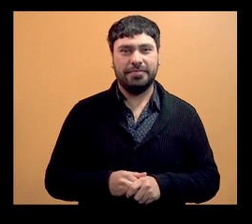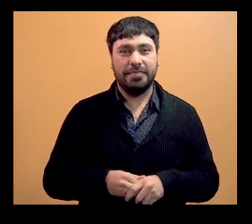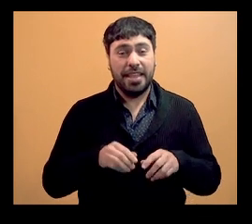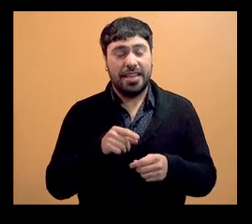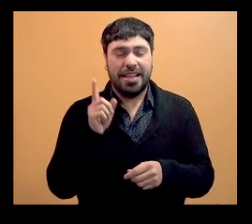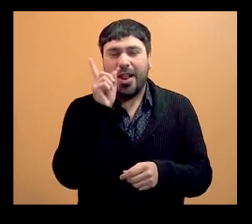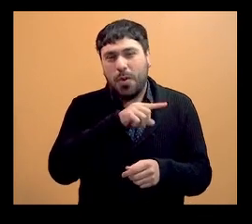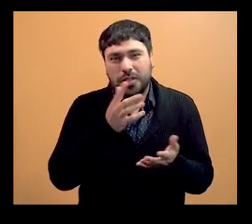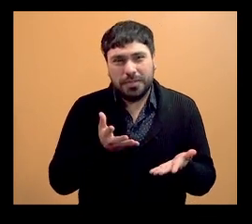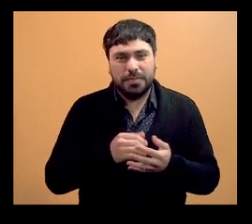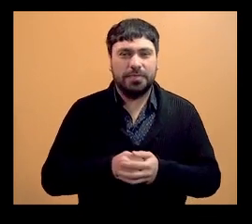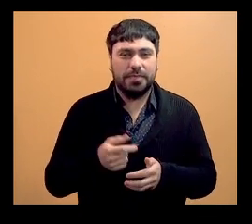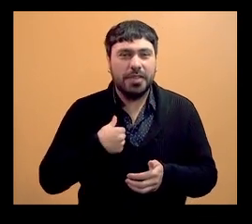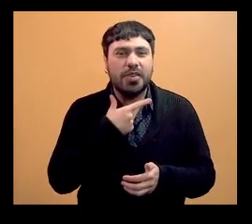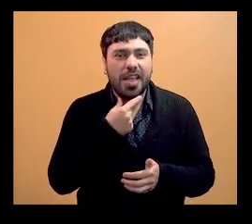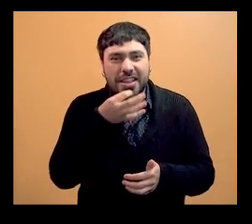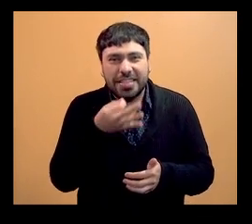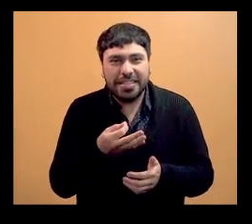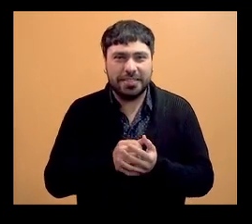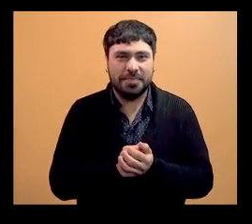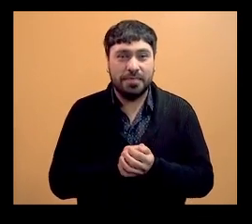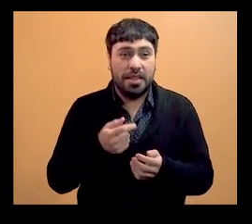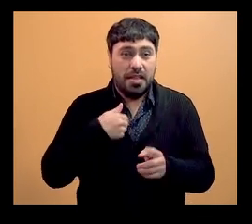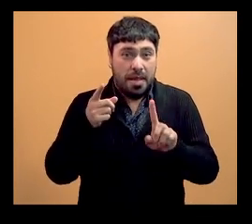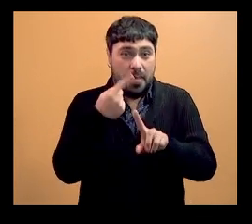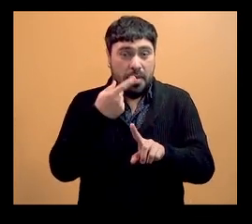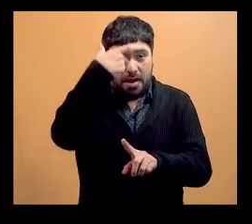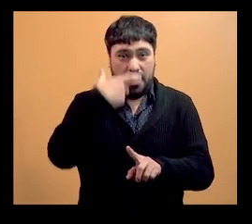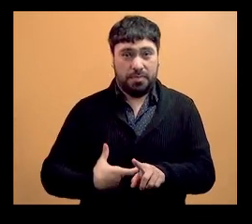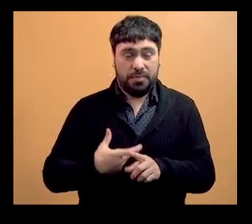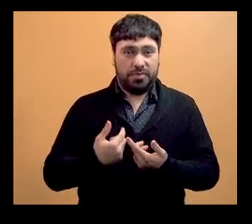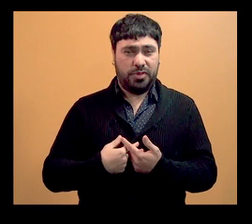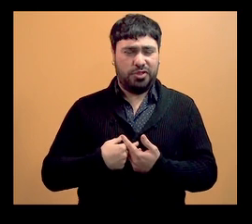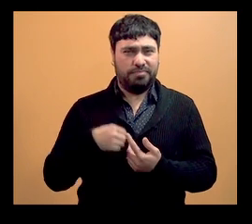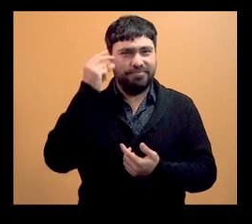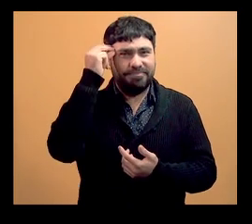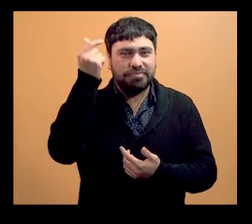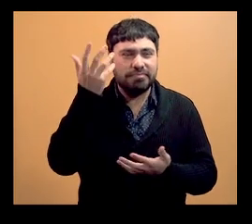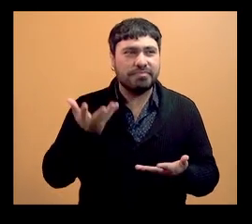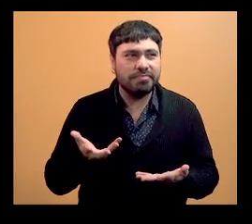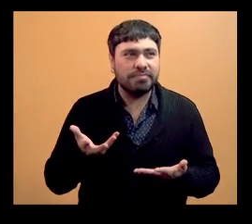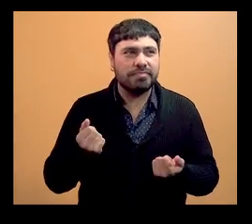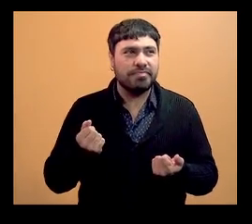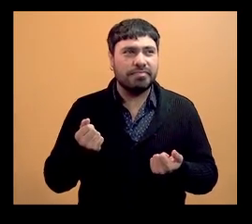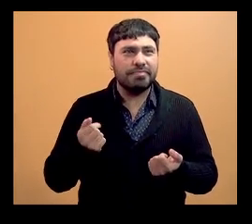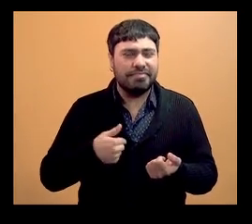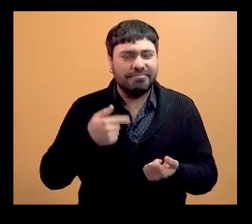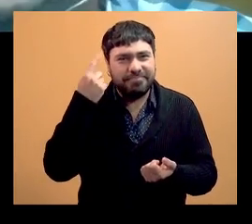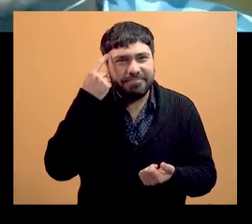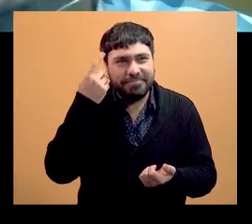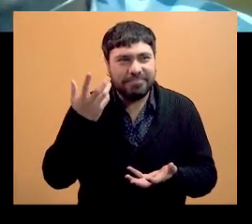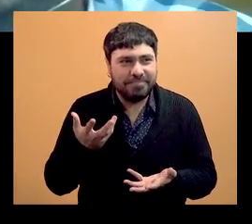finalmente quería mencionar que yo soy el primero en darme cuenta de un poco la frivolidad de hablar de estos temas